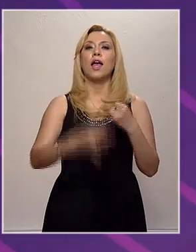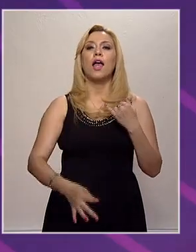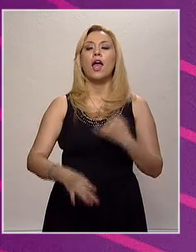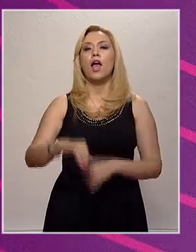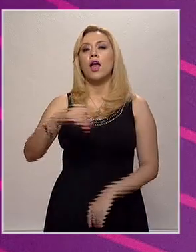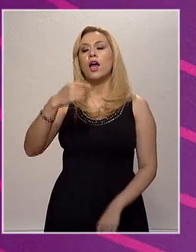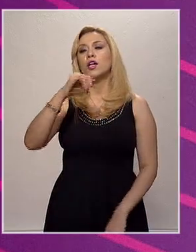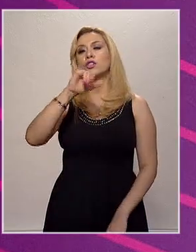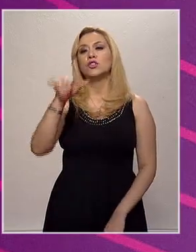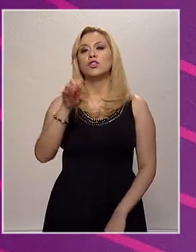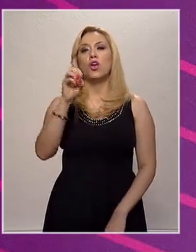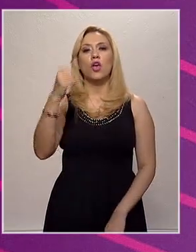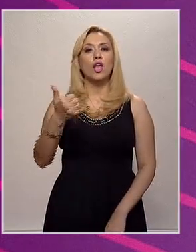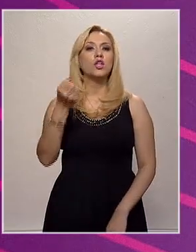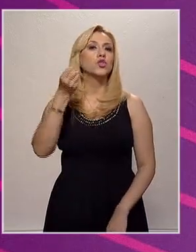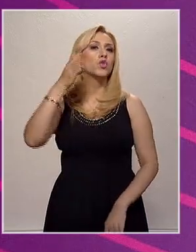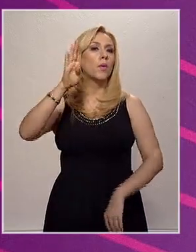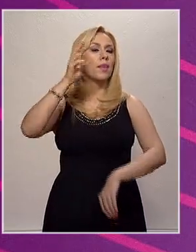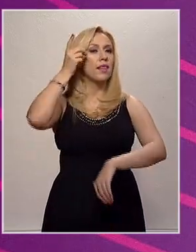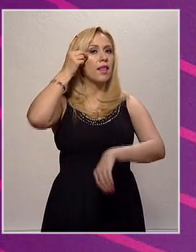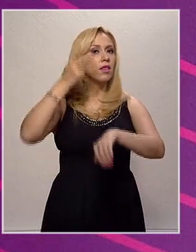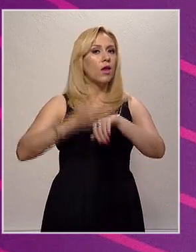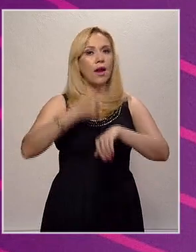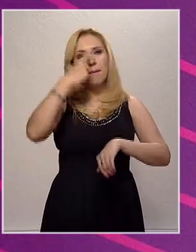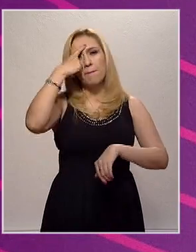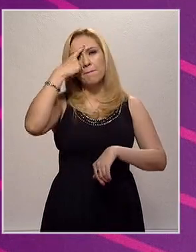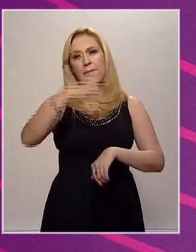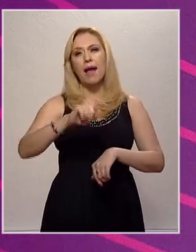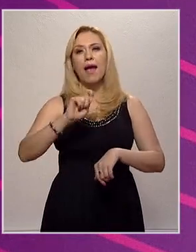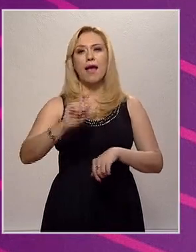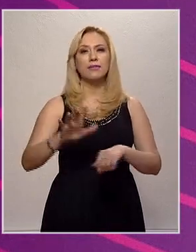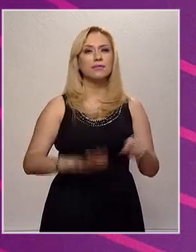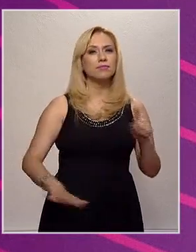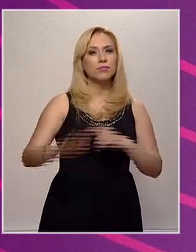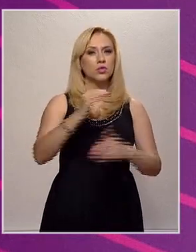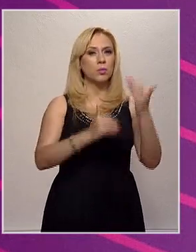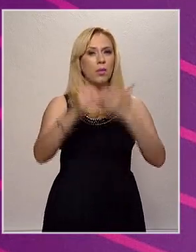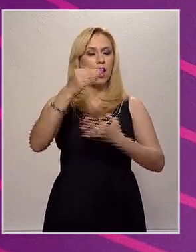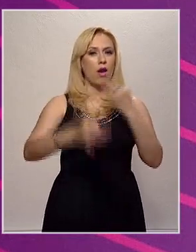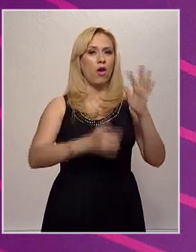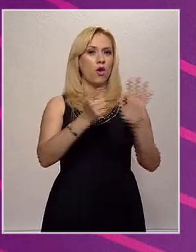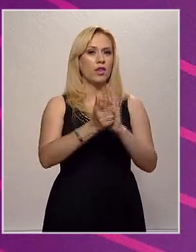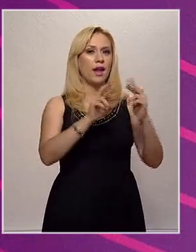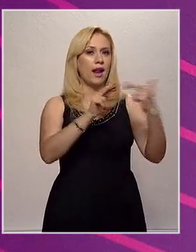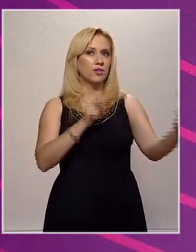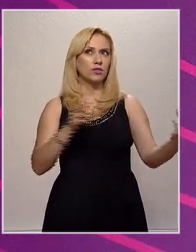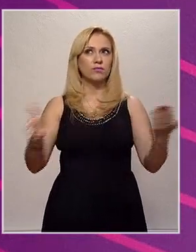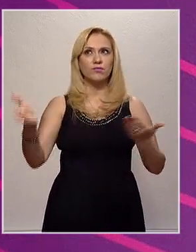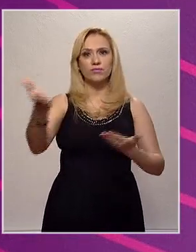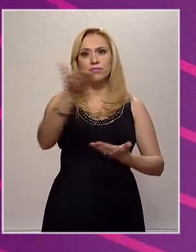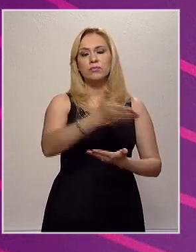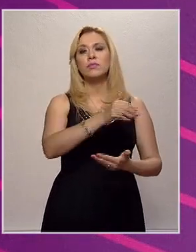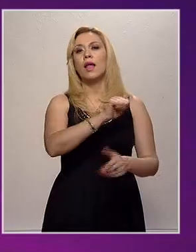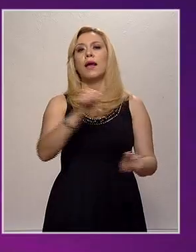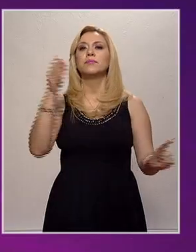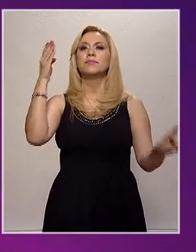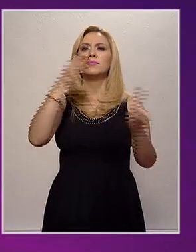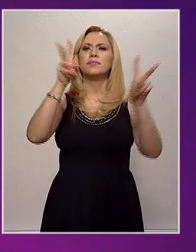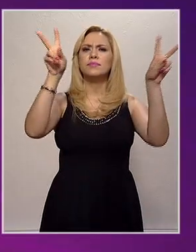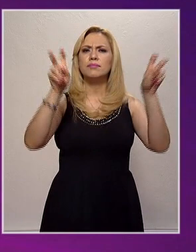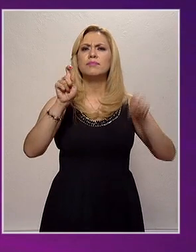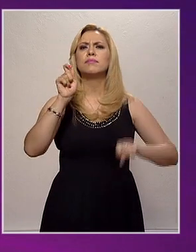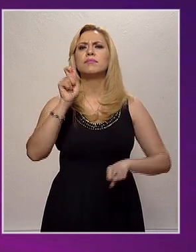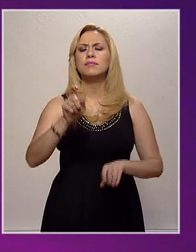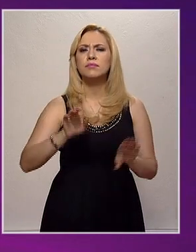Montserrat Ochoa, subdirectora de área en la Dirección General de Relaciones Institucionales de la Suprema Corte, experta en temas enfocados en la transversalización